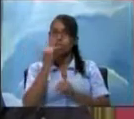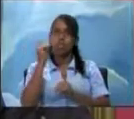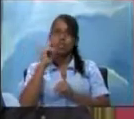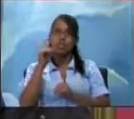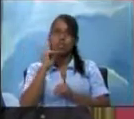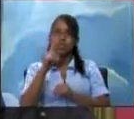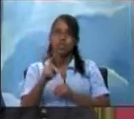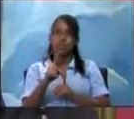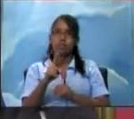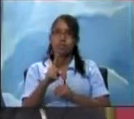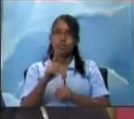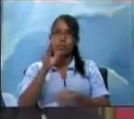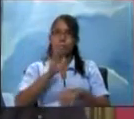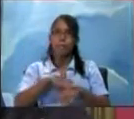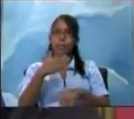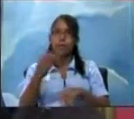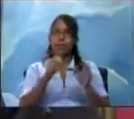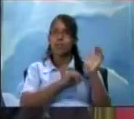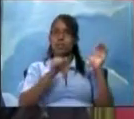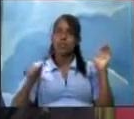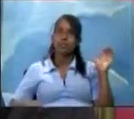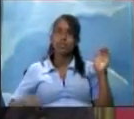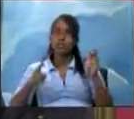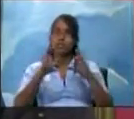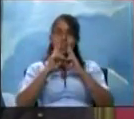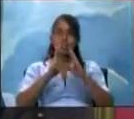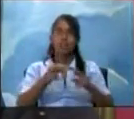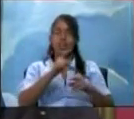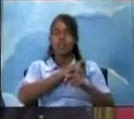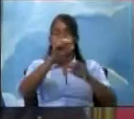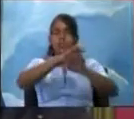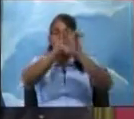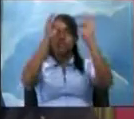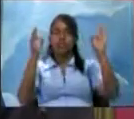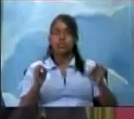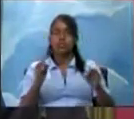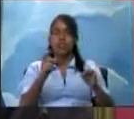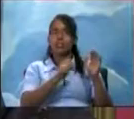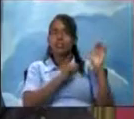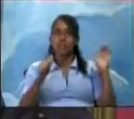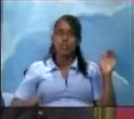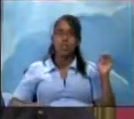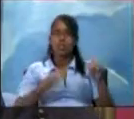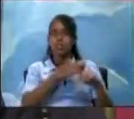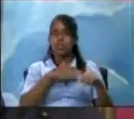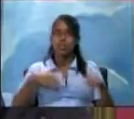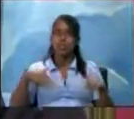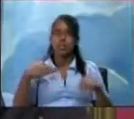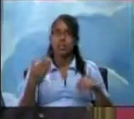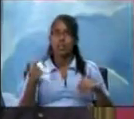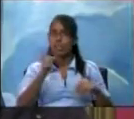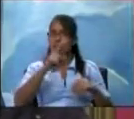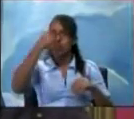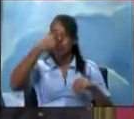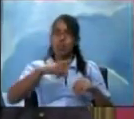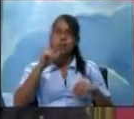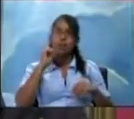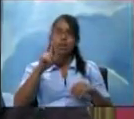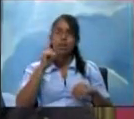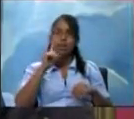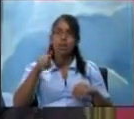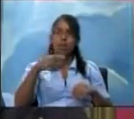engañe. ¿Por qué el Señor les responde de esa manera? Porque el Señor quiere que no seamos